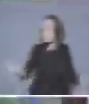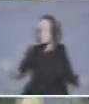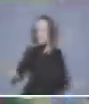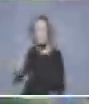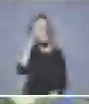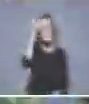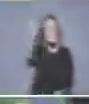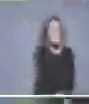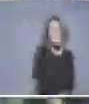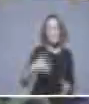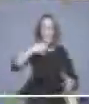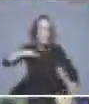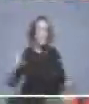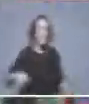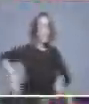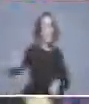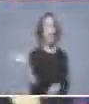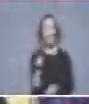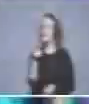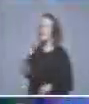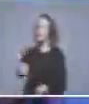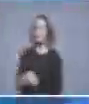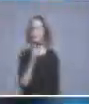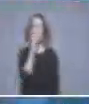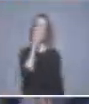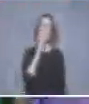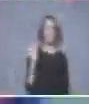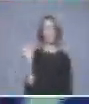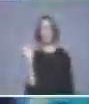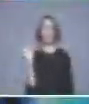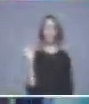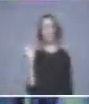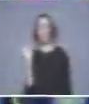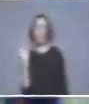No sé si es que no te das cuenta o estará fumado.